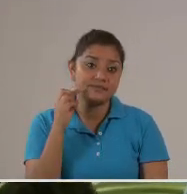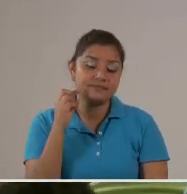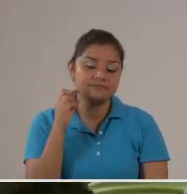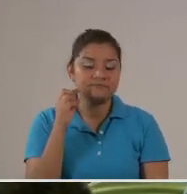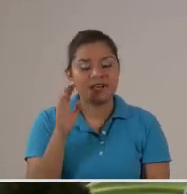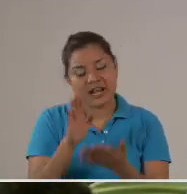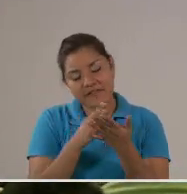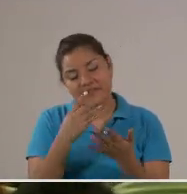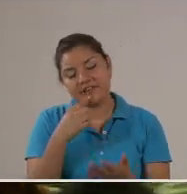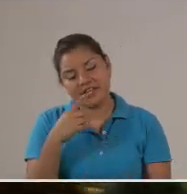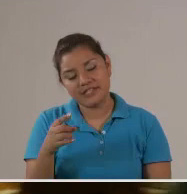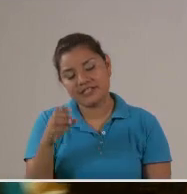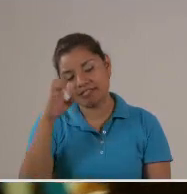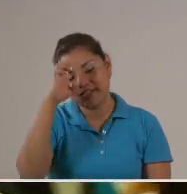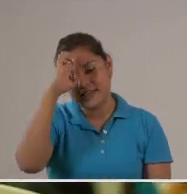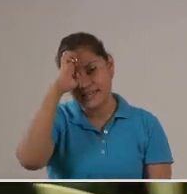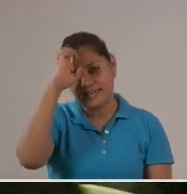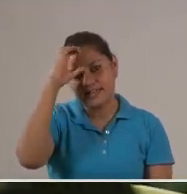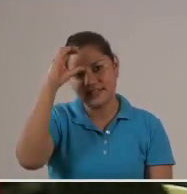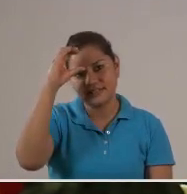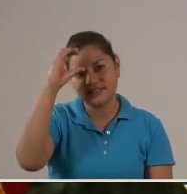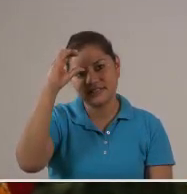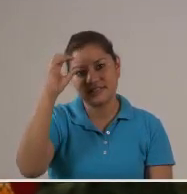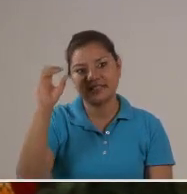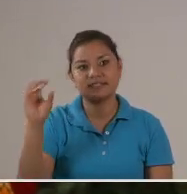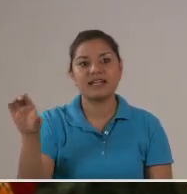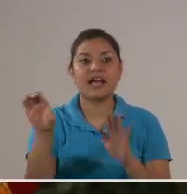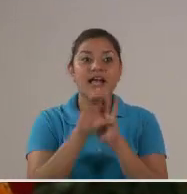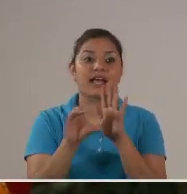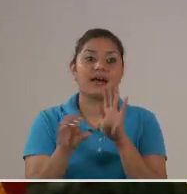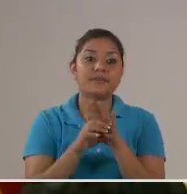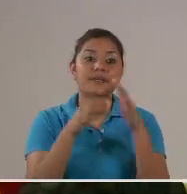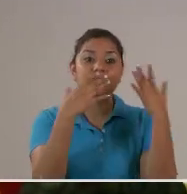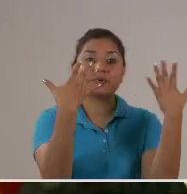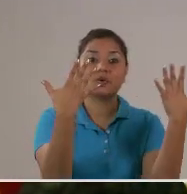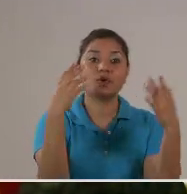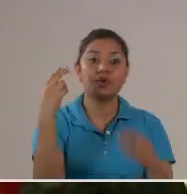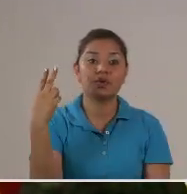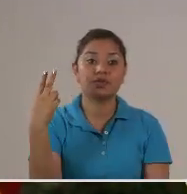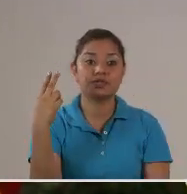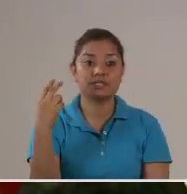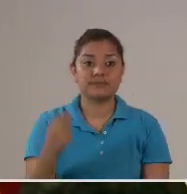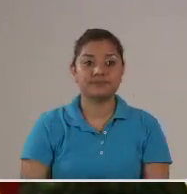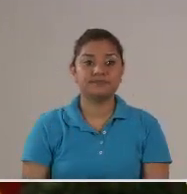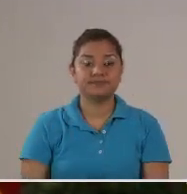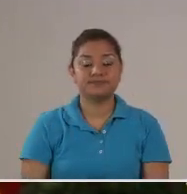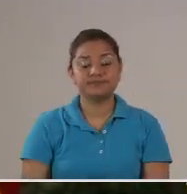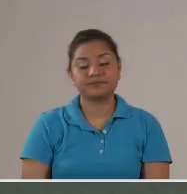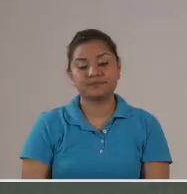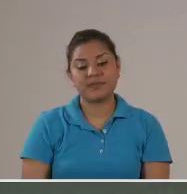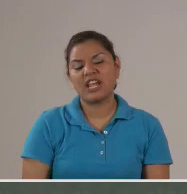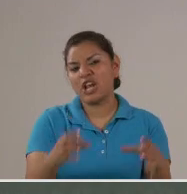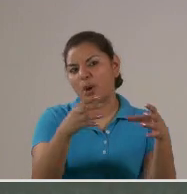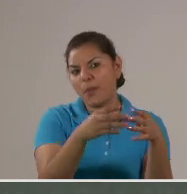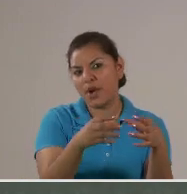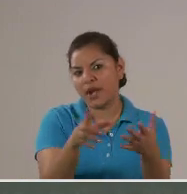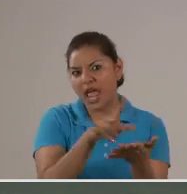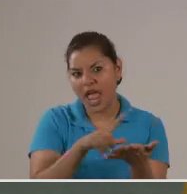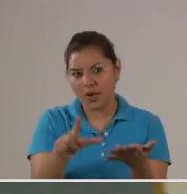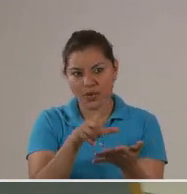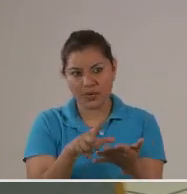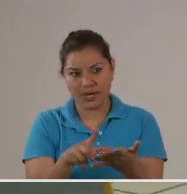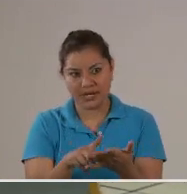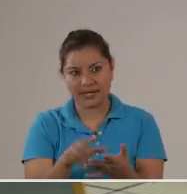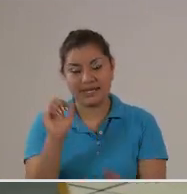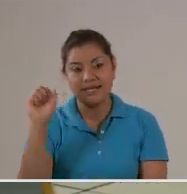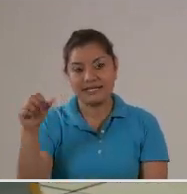12 el padre lo recibe y lo coloca en Babilonia según Apocalipsis 18 si